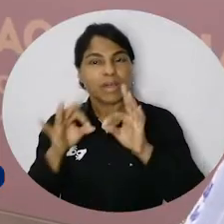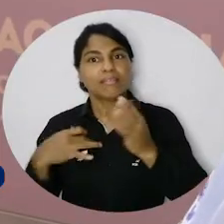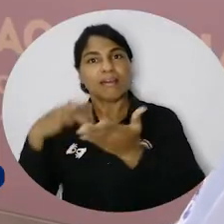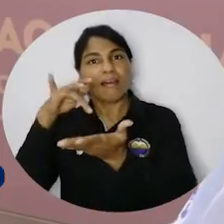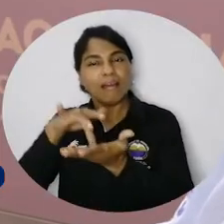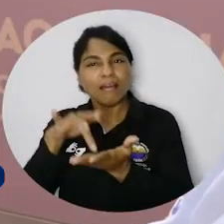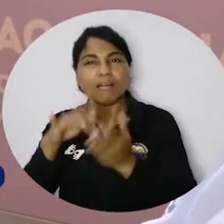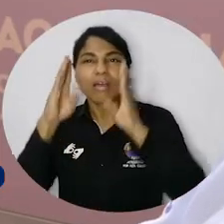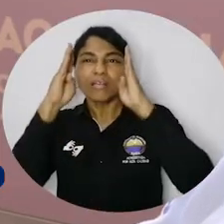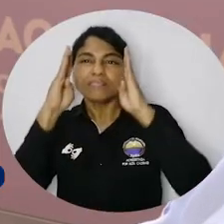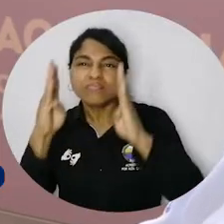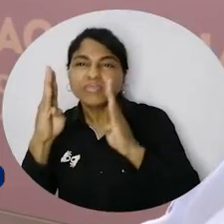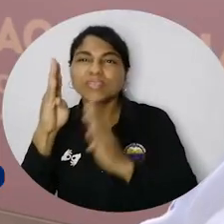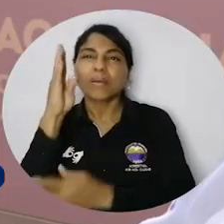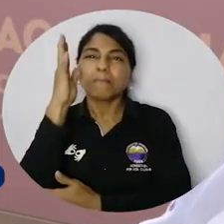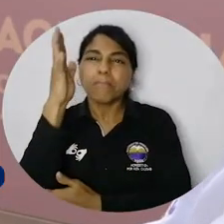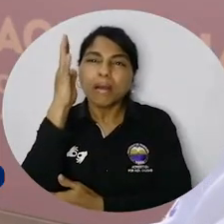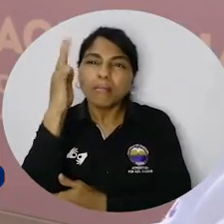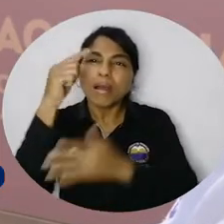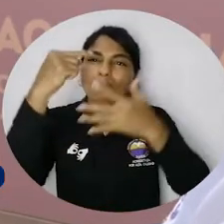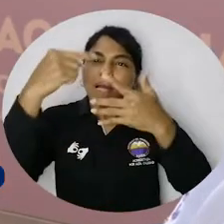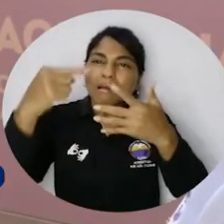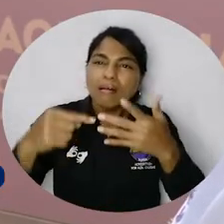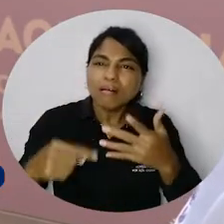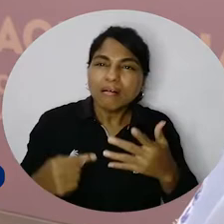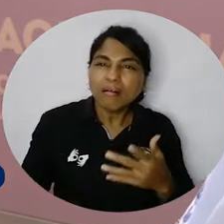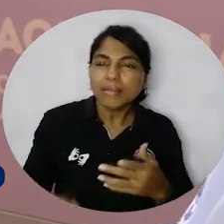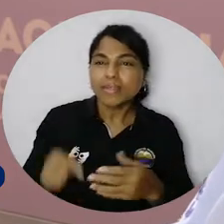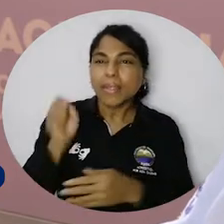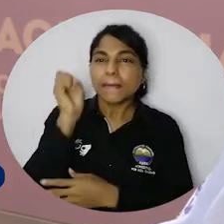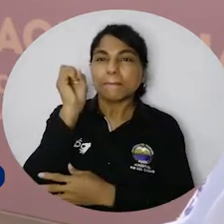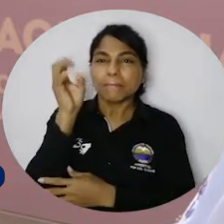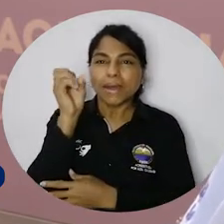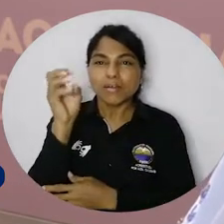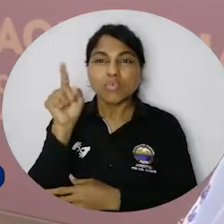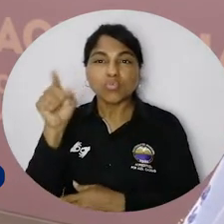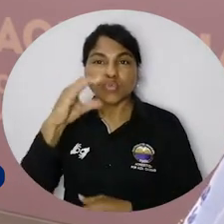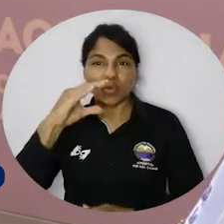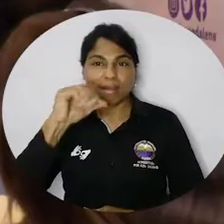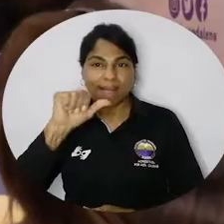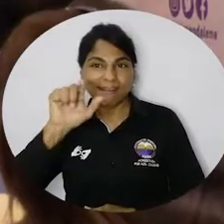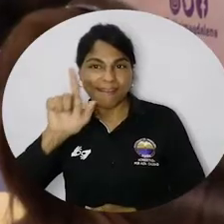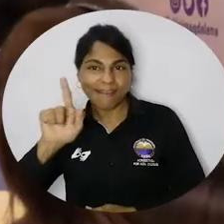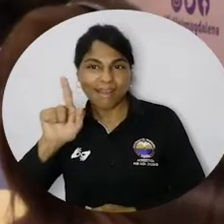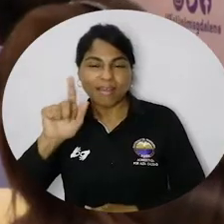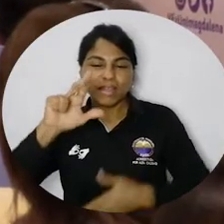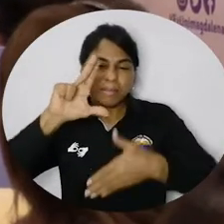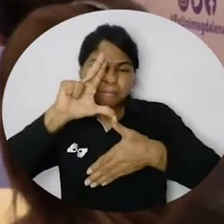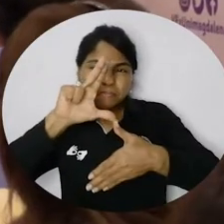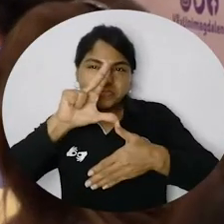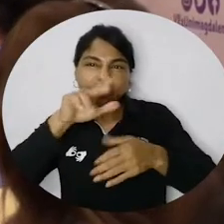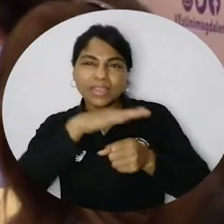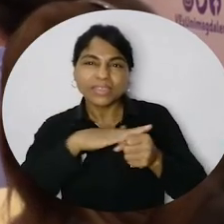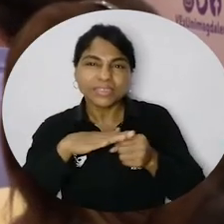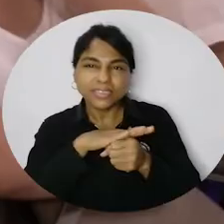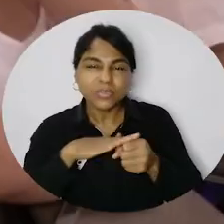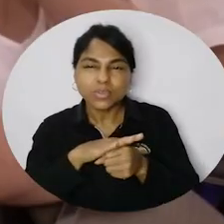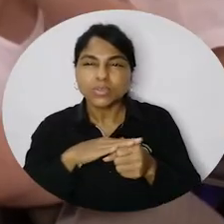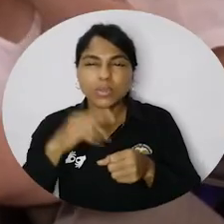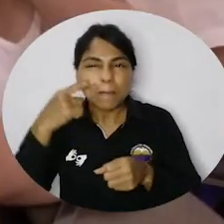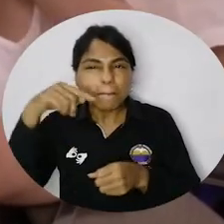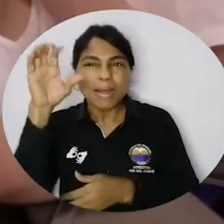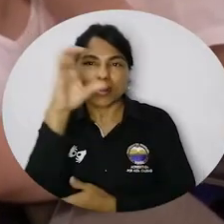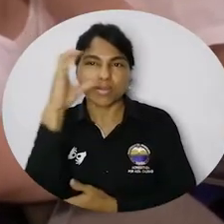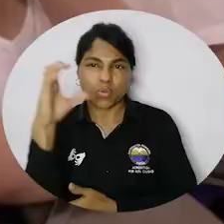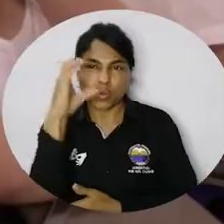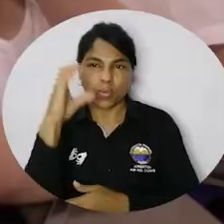escuchar planteamiento de lo que piensa un banco como la CAF de la situación de Latinoamérica y en